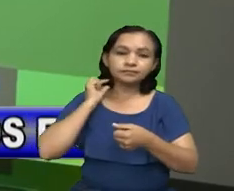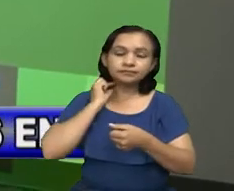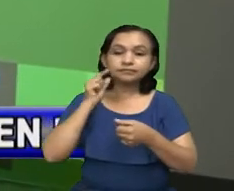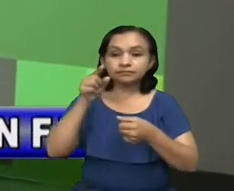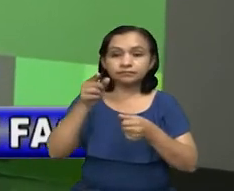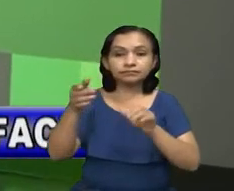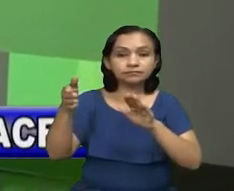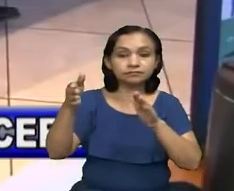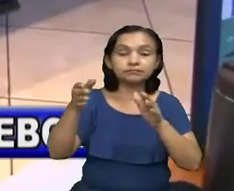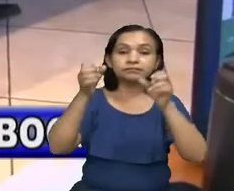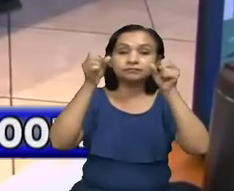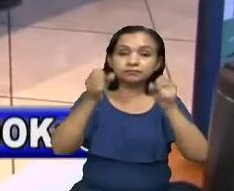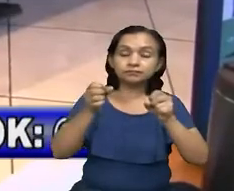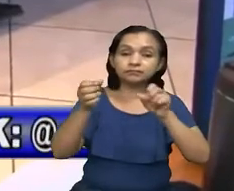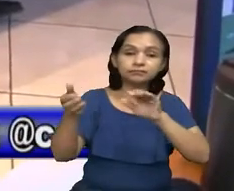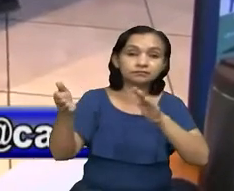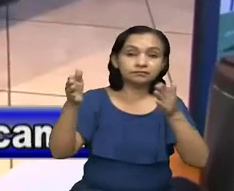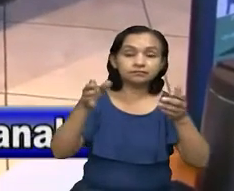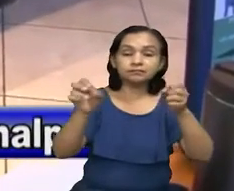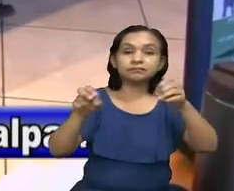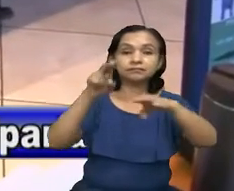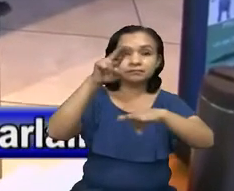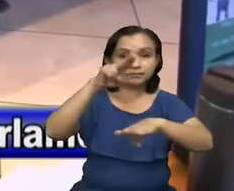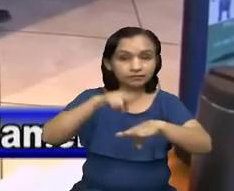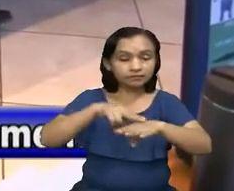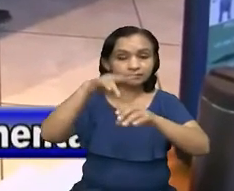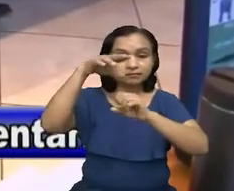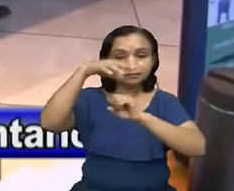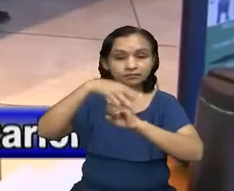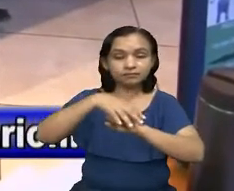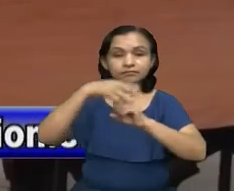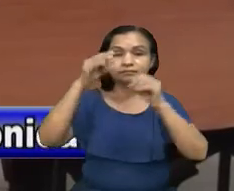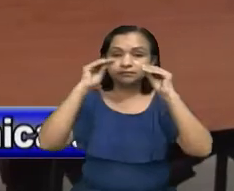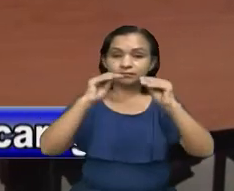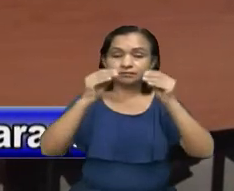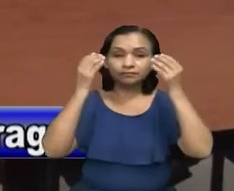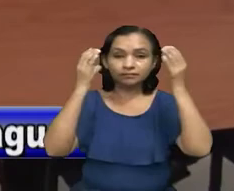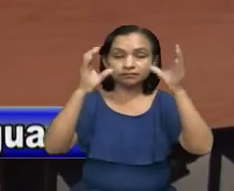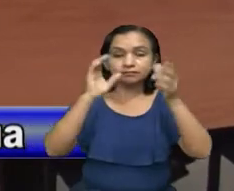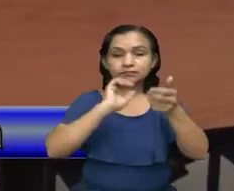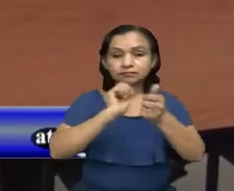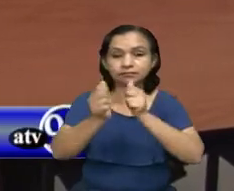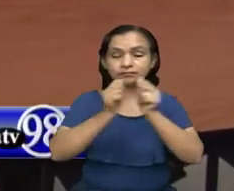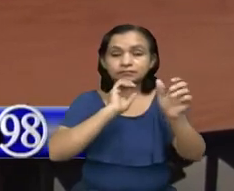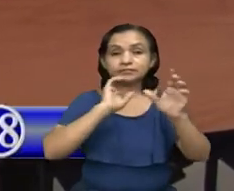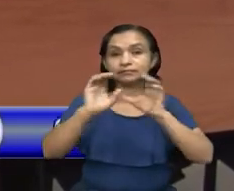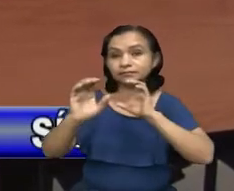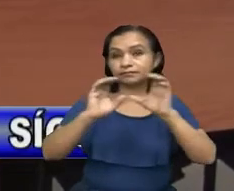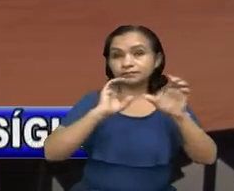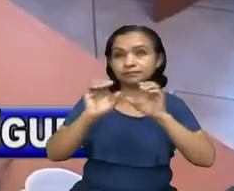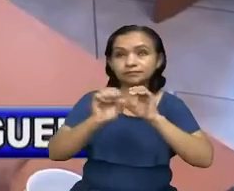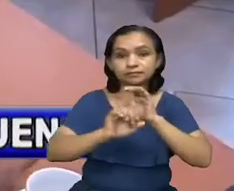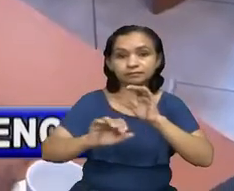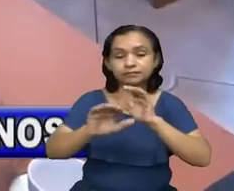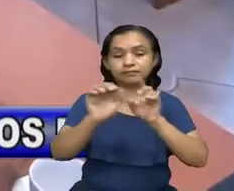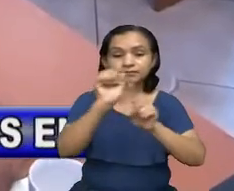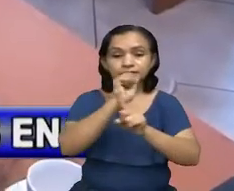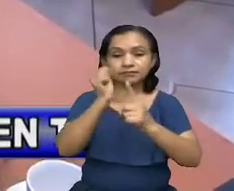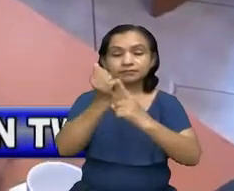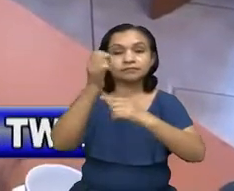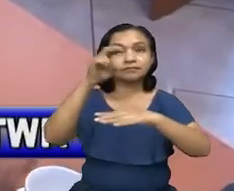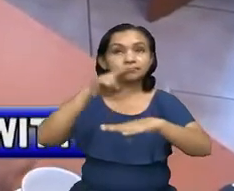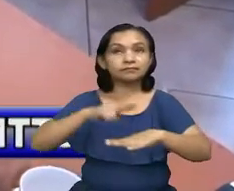héroes nacionales. El proceso es realizado por la Comisión de Educación, Cultura, Deportes y Medios de Comunicación Social de la Asamblea